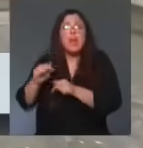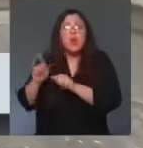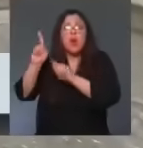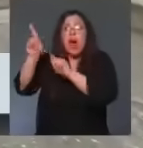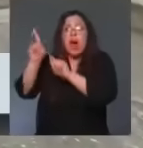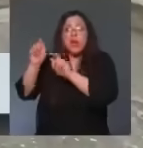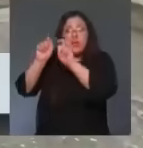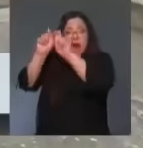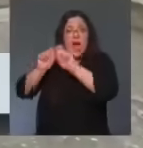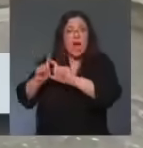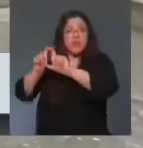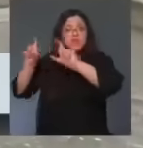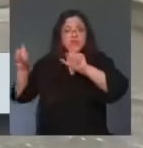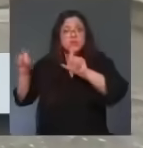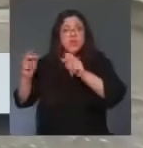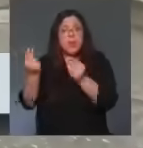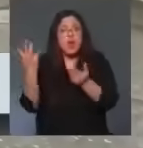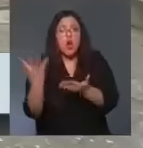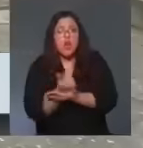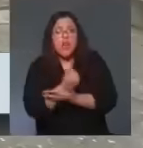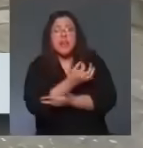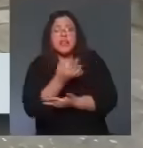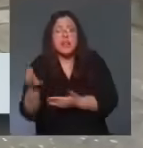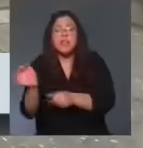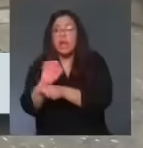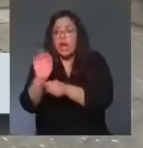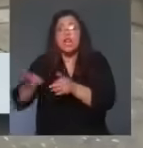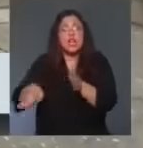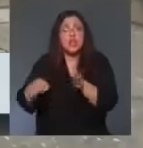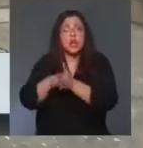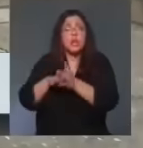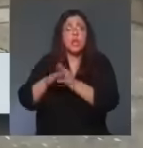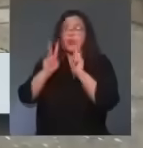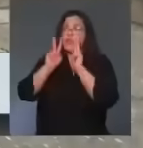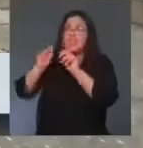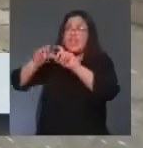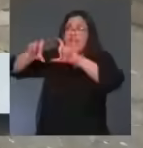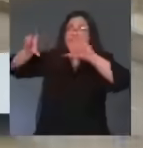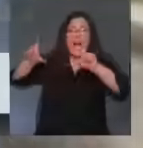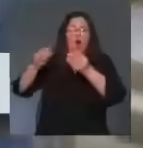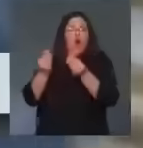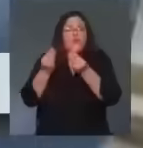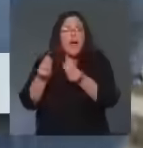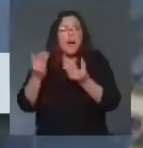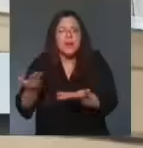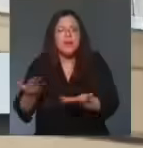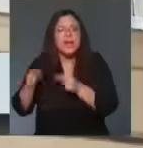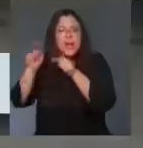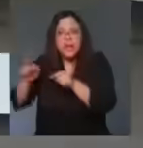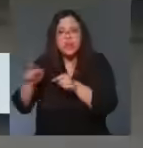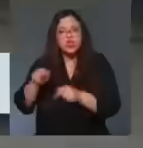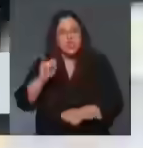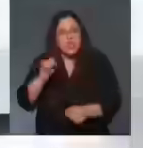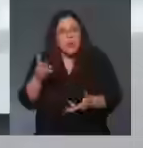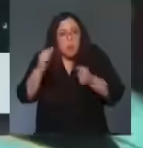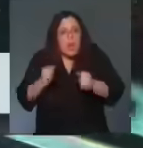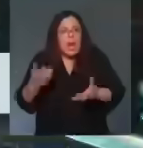lado que me están cobrando que dice que es estacionamiento gigante. Yo entiendo que eso es válido.